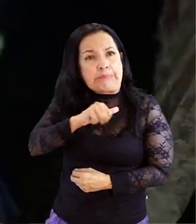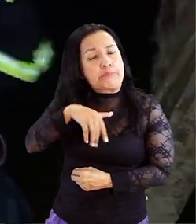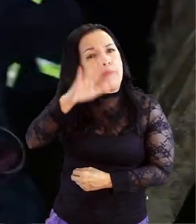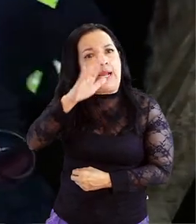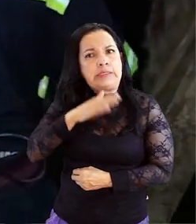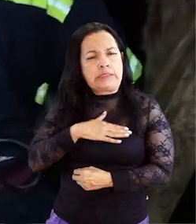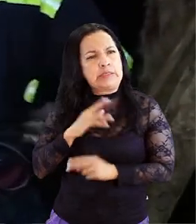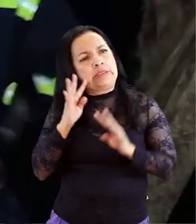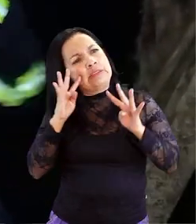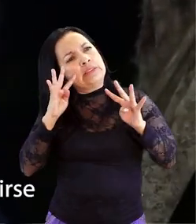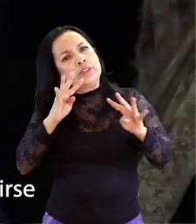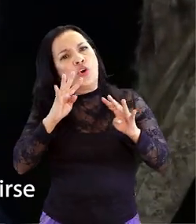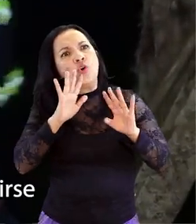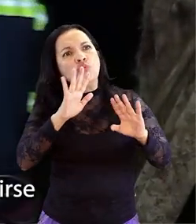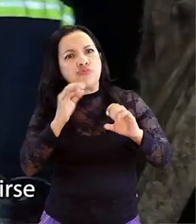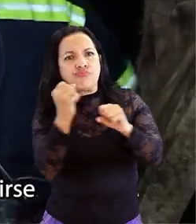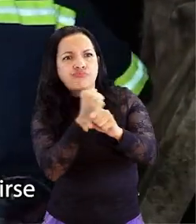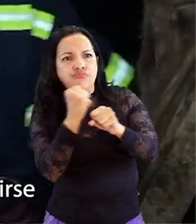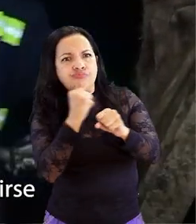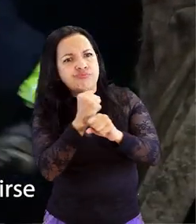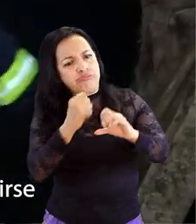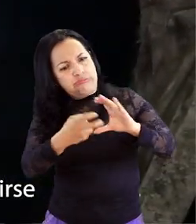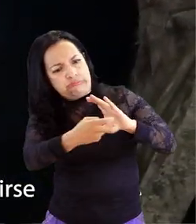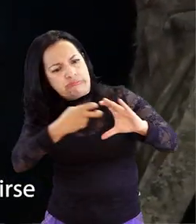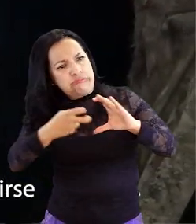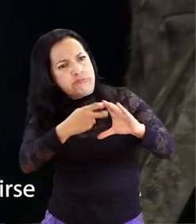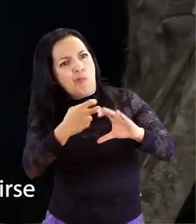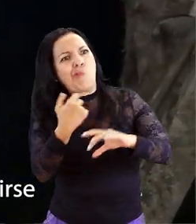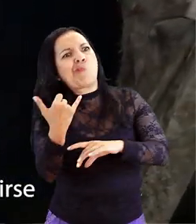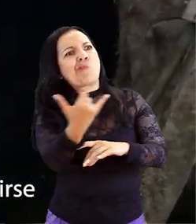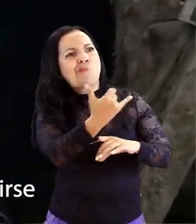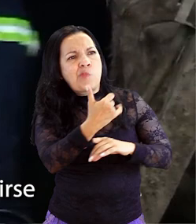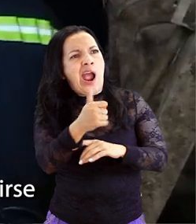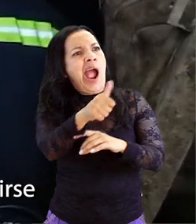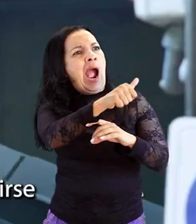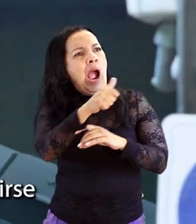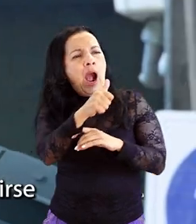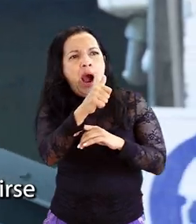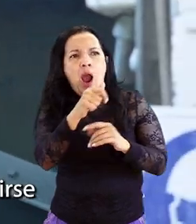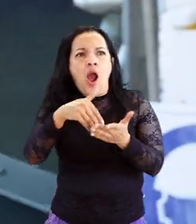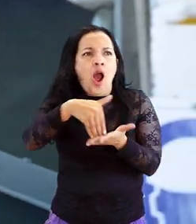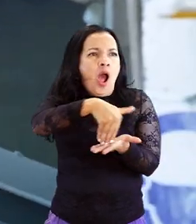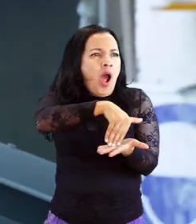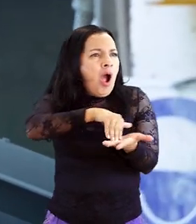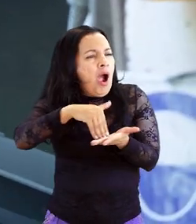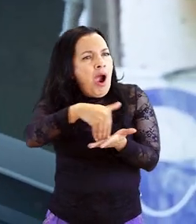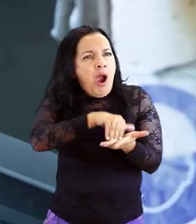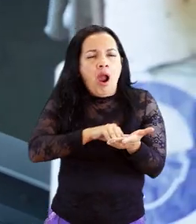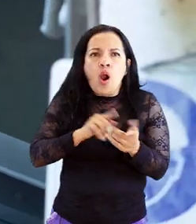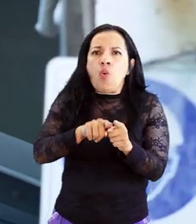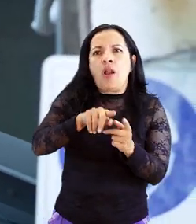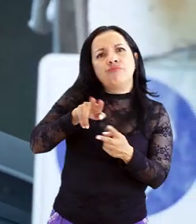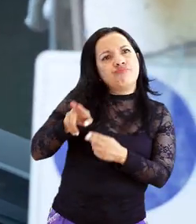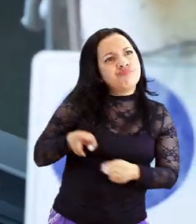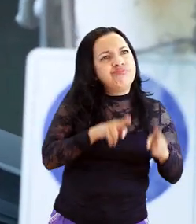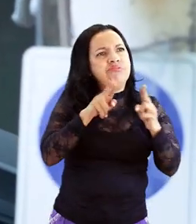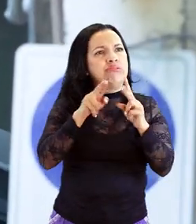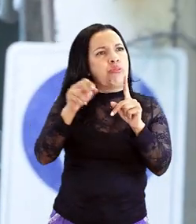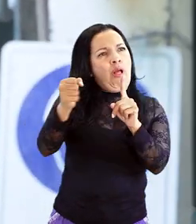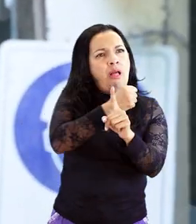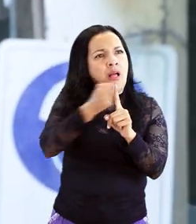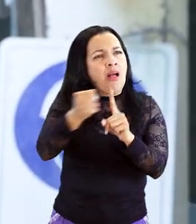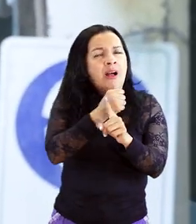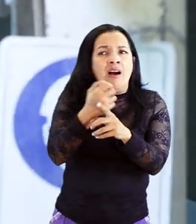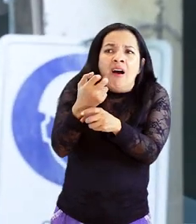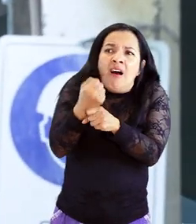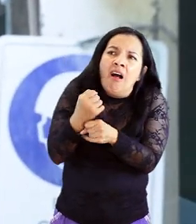veíamos que en el sector minero esta población es demasiado vulnerable y no dejan a veces salirse de ese ciclo de violencia porque